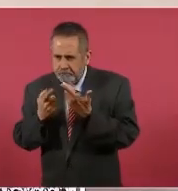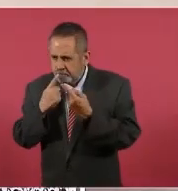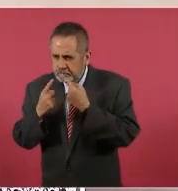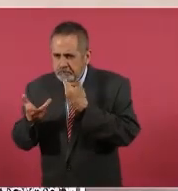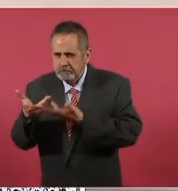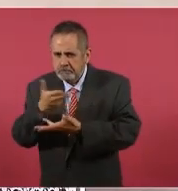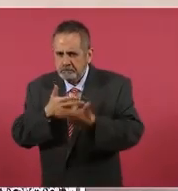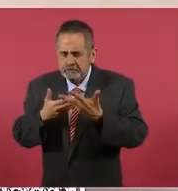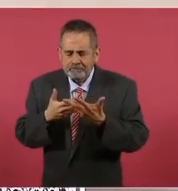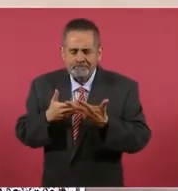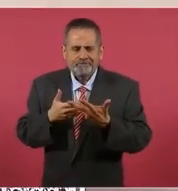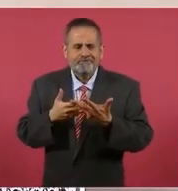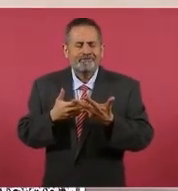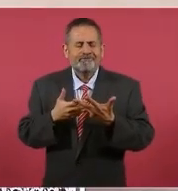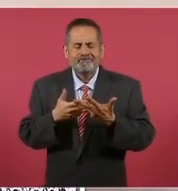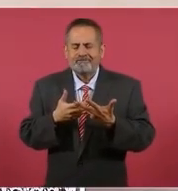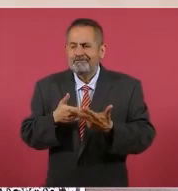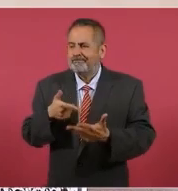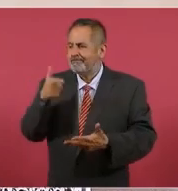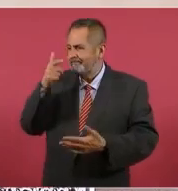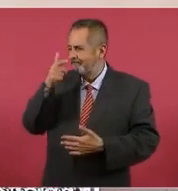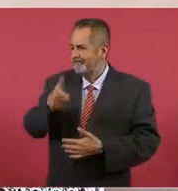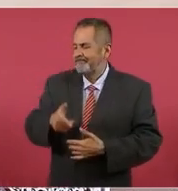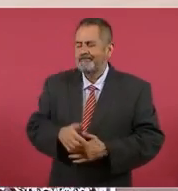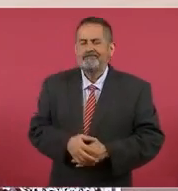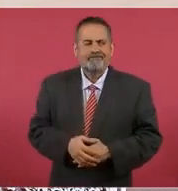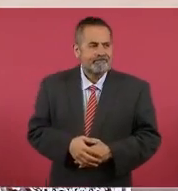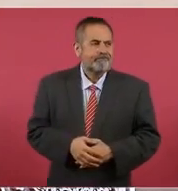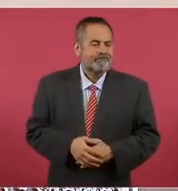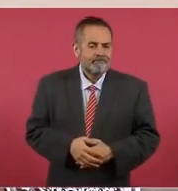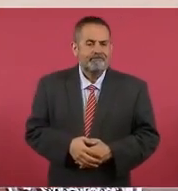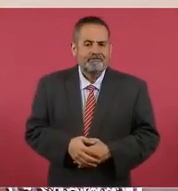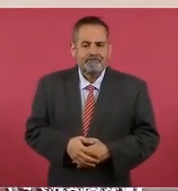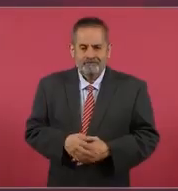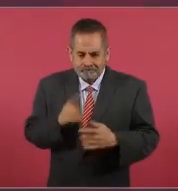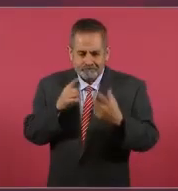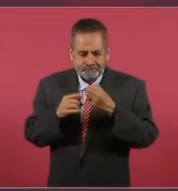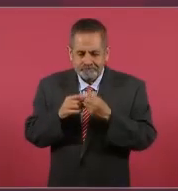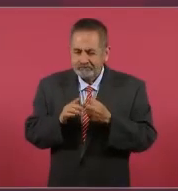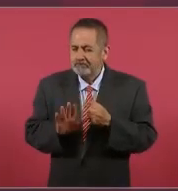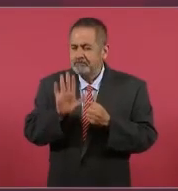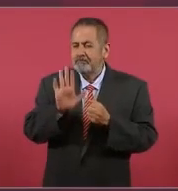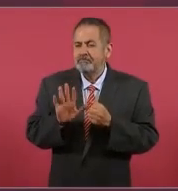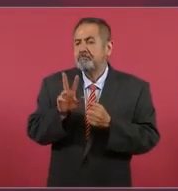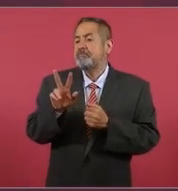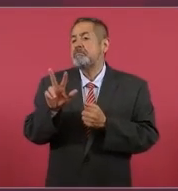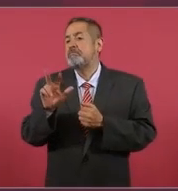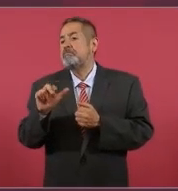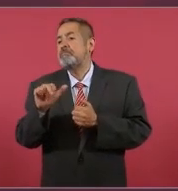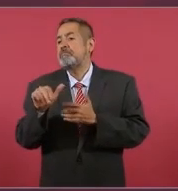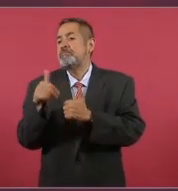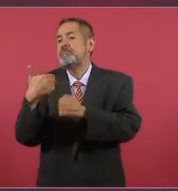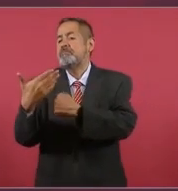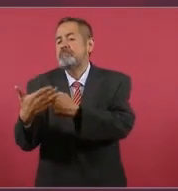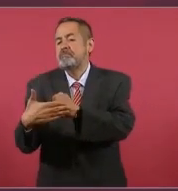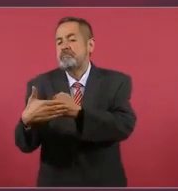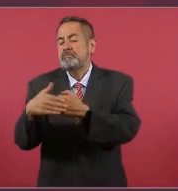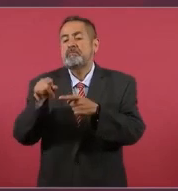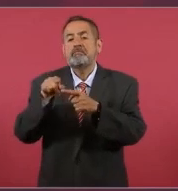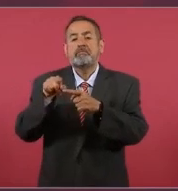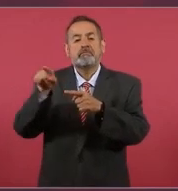conclusión muy dolorosa de que era muy posible un golpe de Estado en Chile,